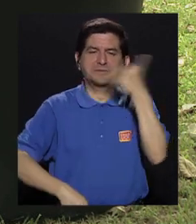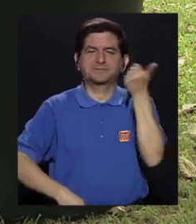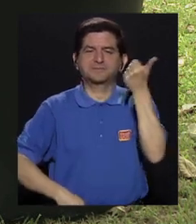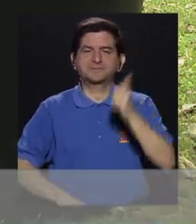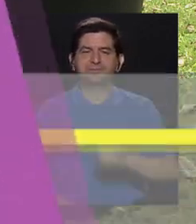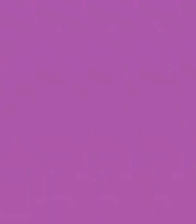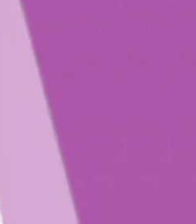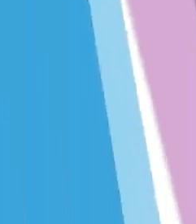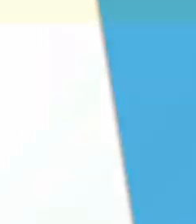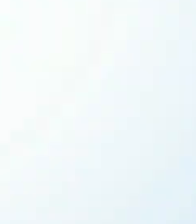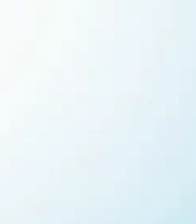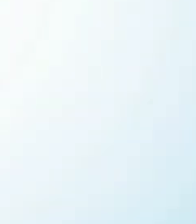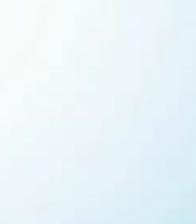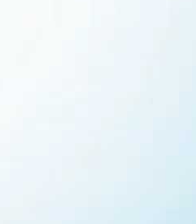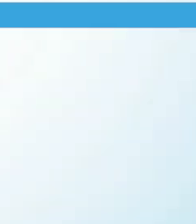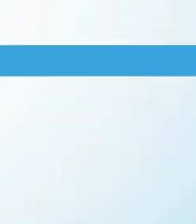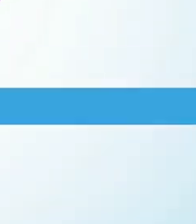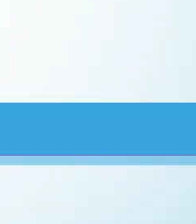Mejor.